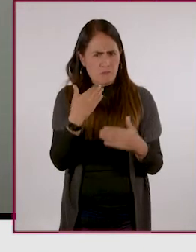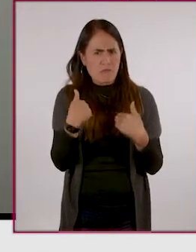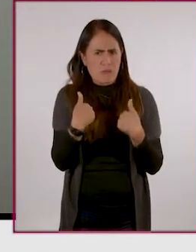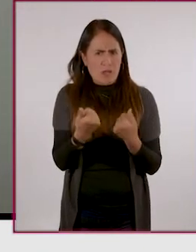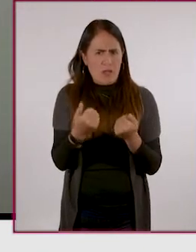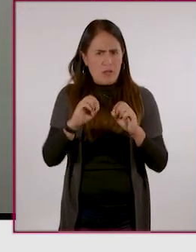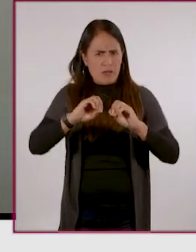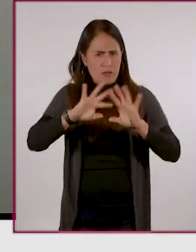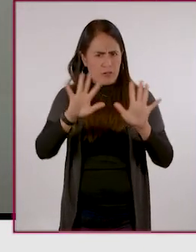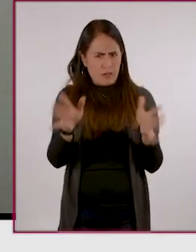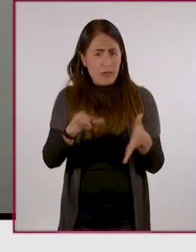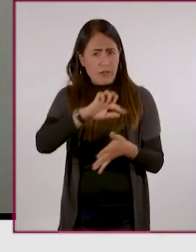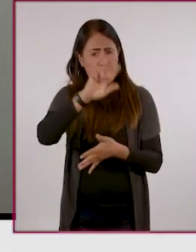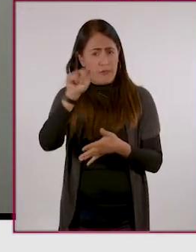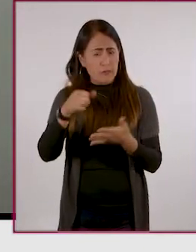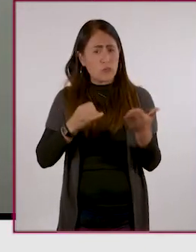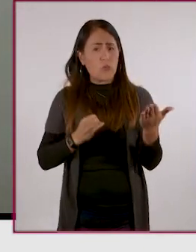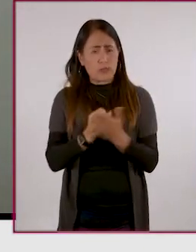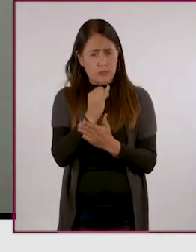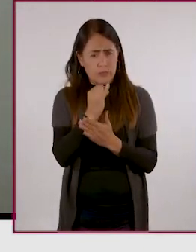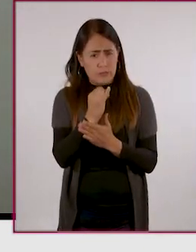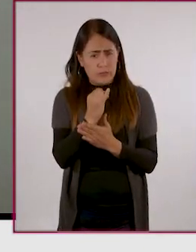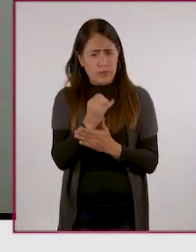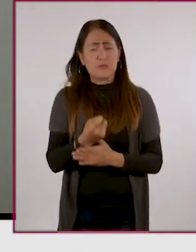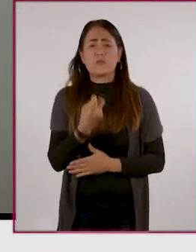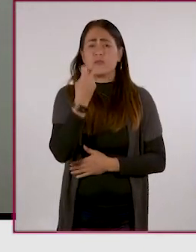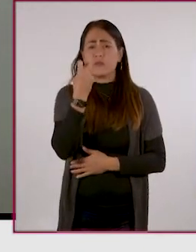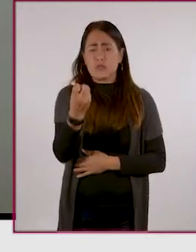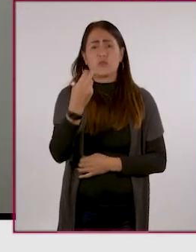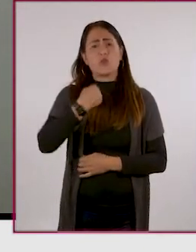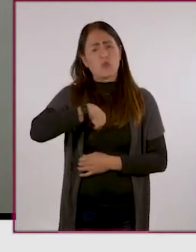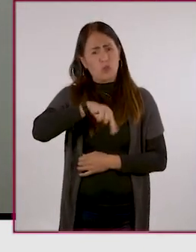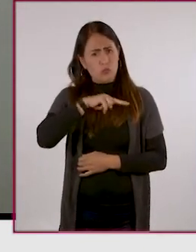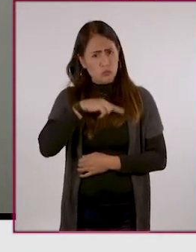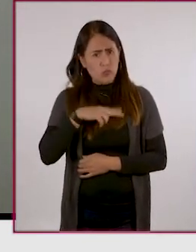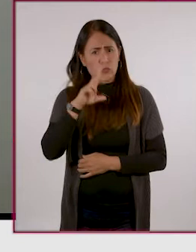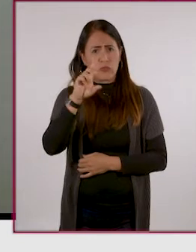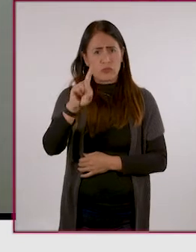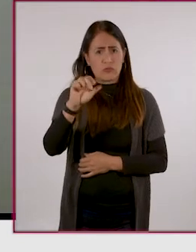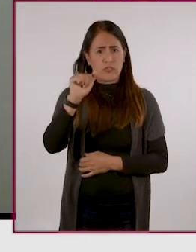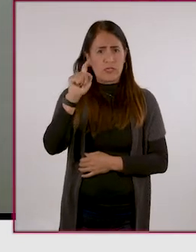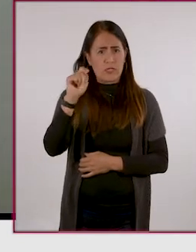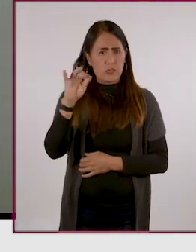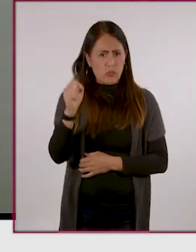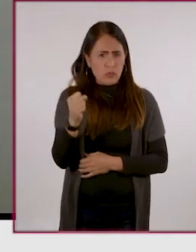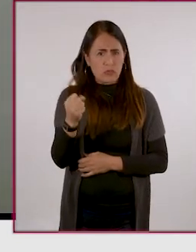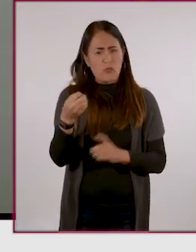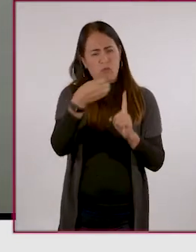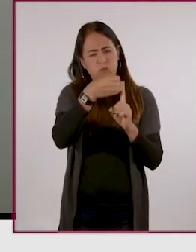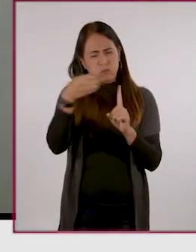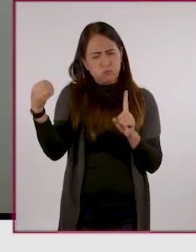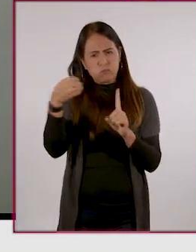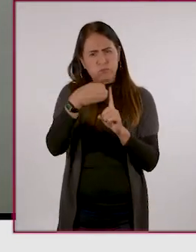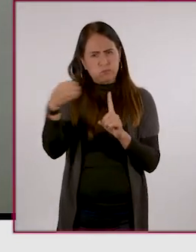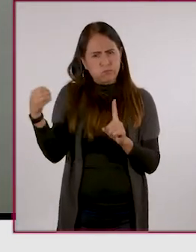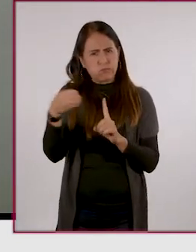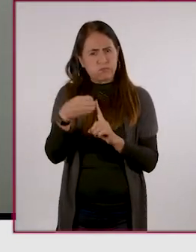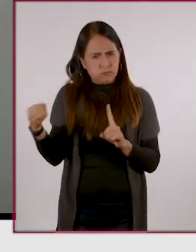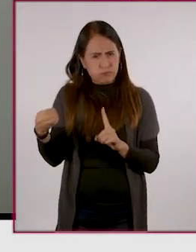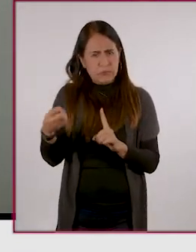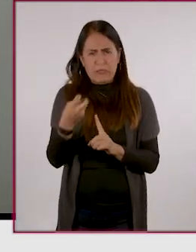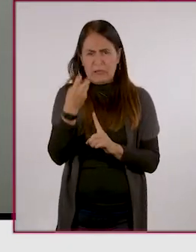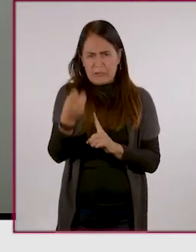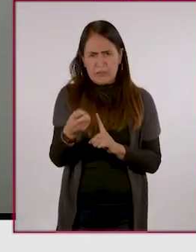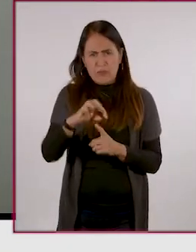obtener información y esa información nos permite tomar principalmente decisiones, ¿no? Por eso nosotros organizamos esos datos,